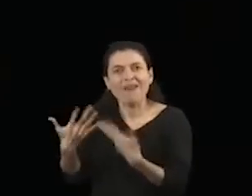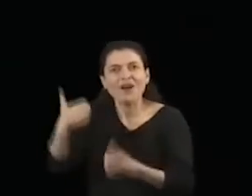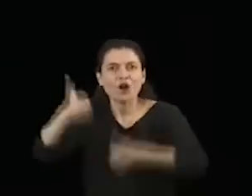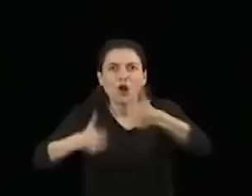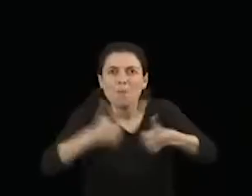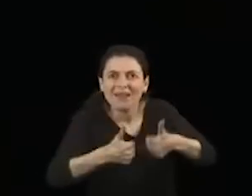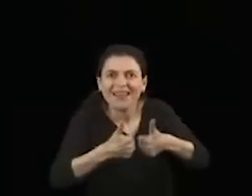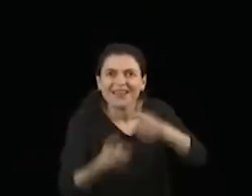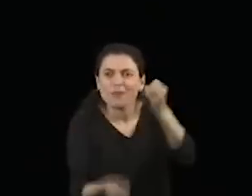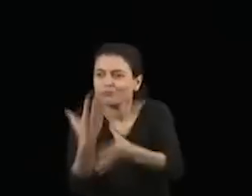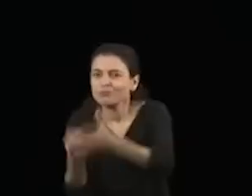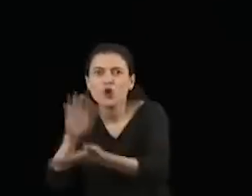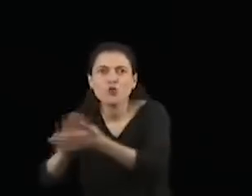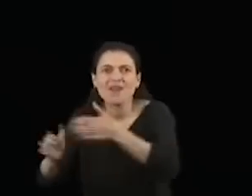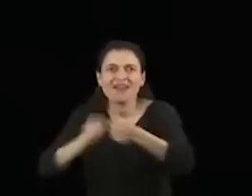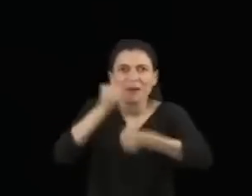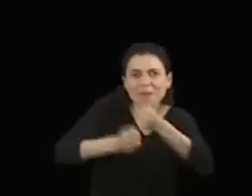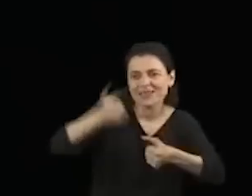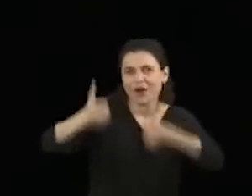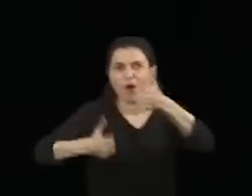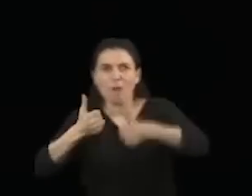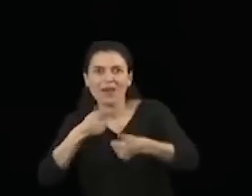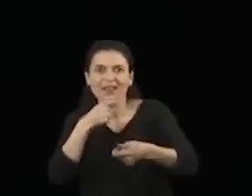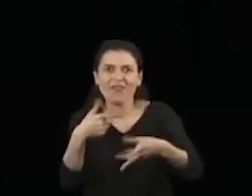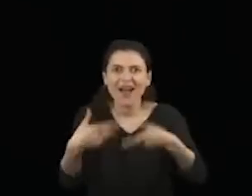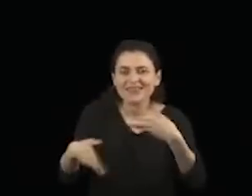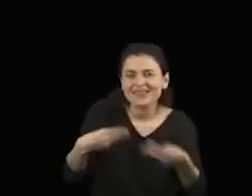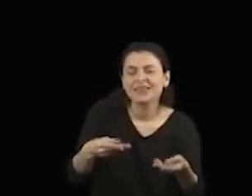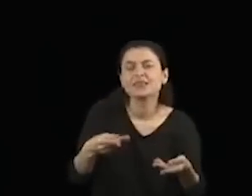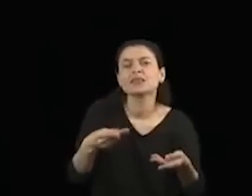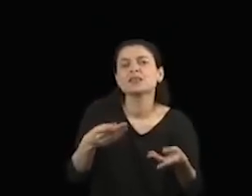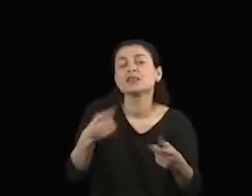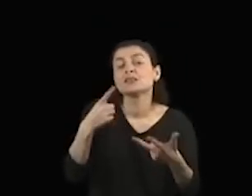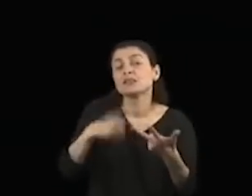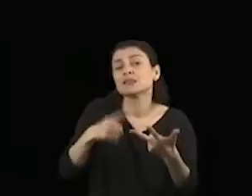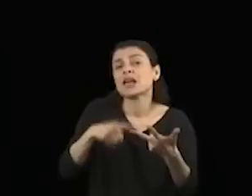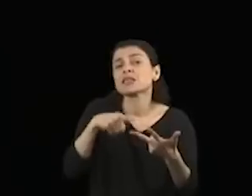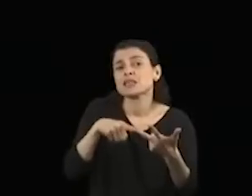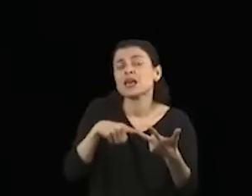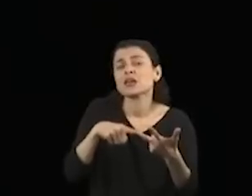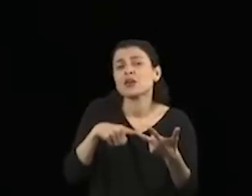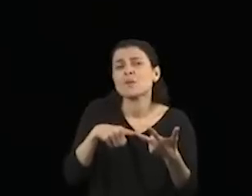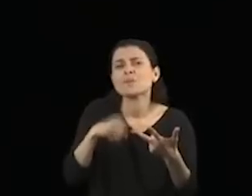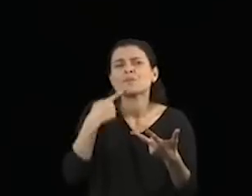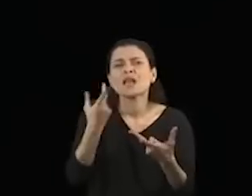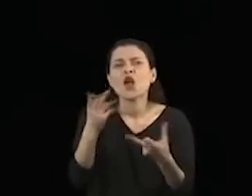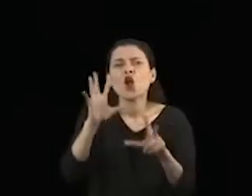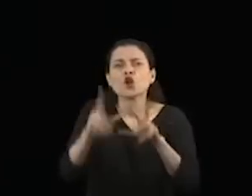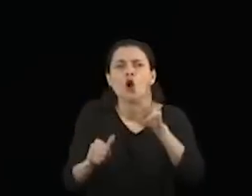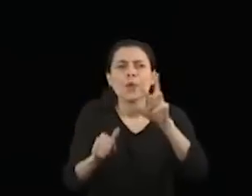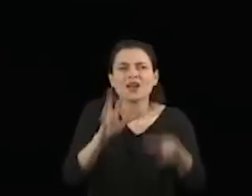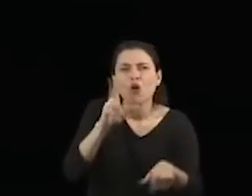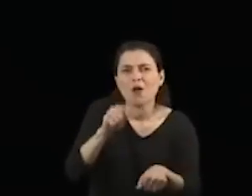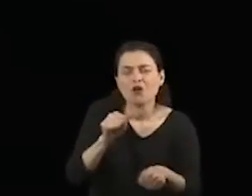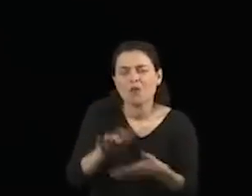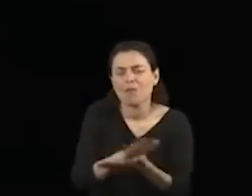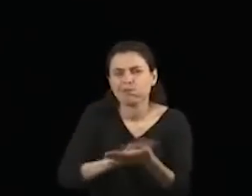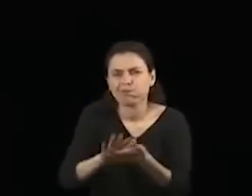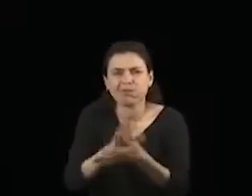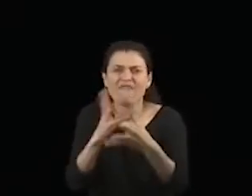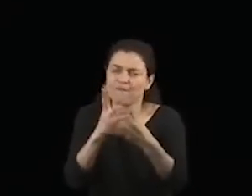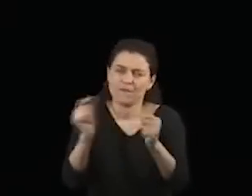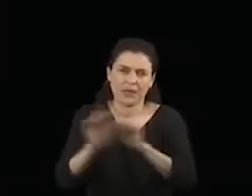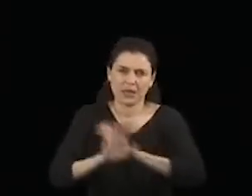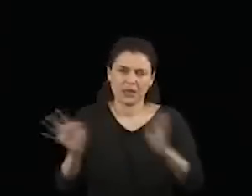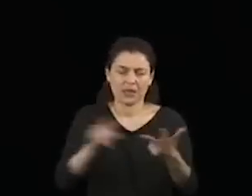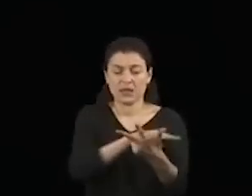pro competencia, y hay un tercer elemento que es terminar con los curros. Bueno, yo